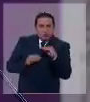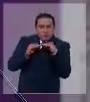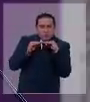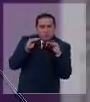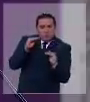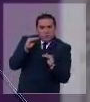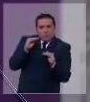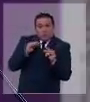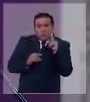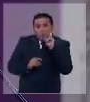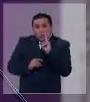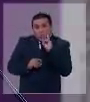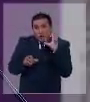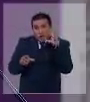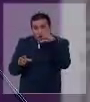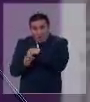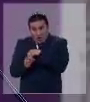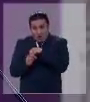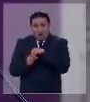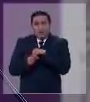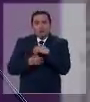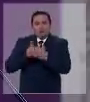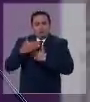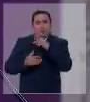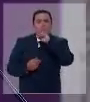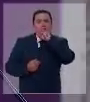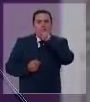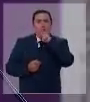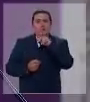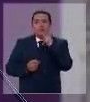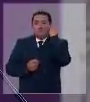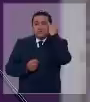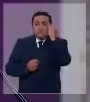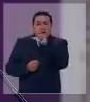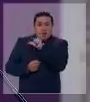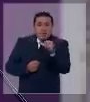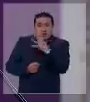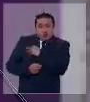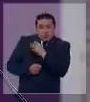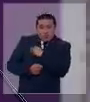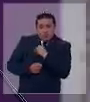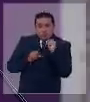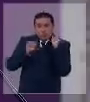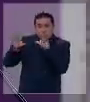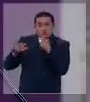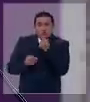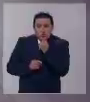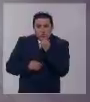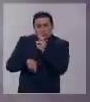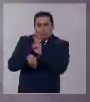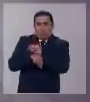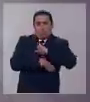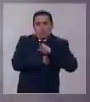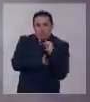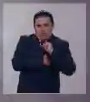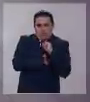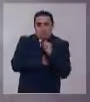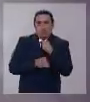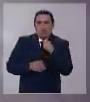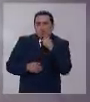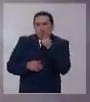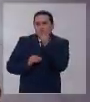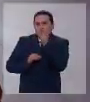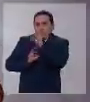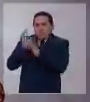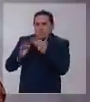primero estancias y guarderías de tiempo completo y con alimentación. Estamos proponiendo multiplicar por 4 las escuelas de